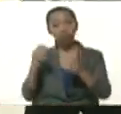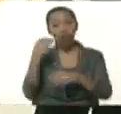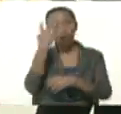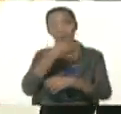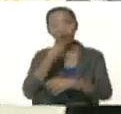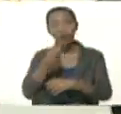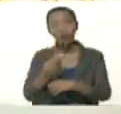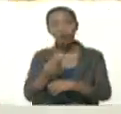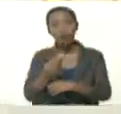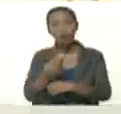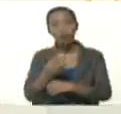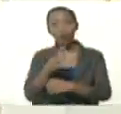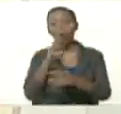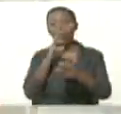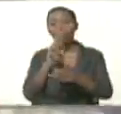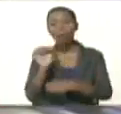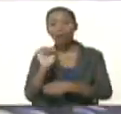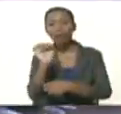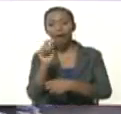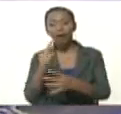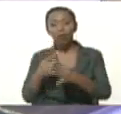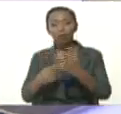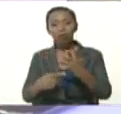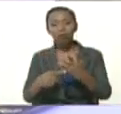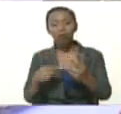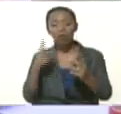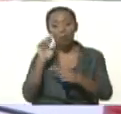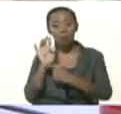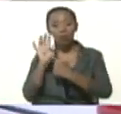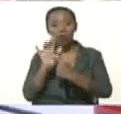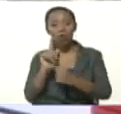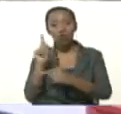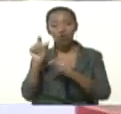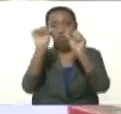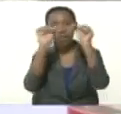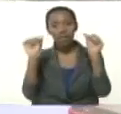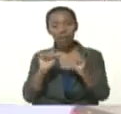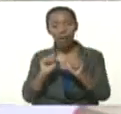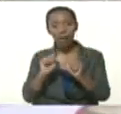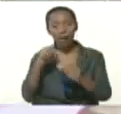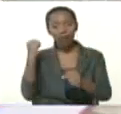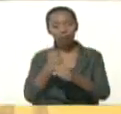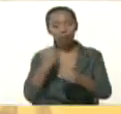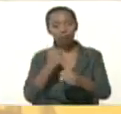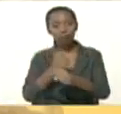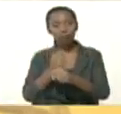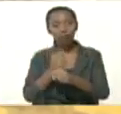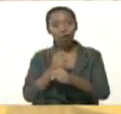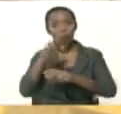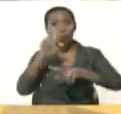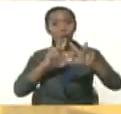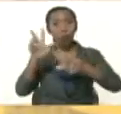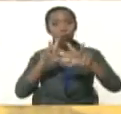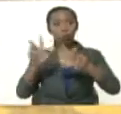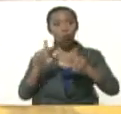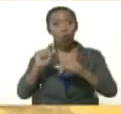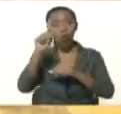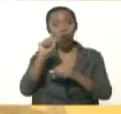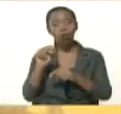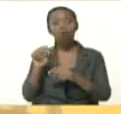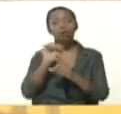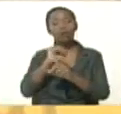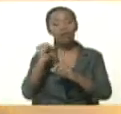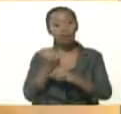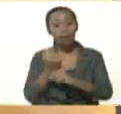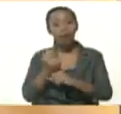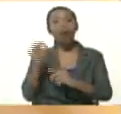la juventud, Bancar. Como puede ver, presidente, yo estoy mostrando su sistema operativo, toda correcto, su plataforma. Es una exposición. Es un ecosistema que